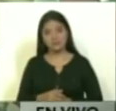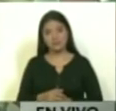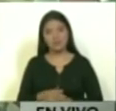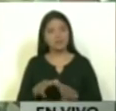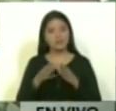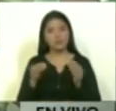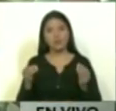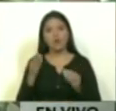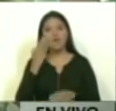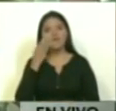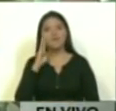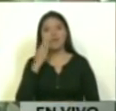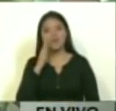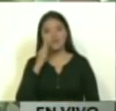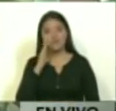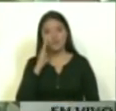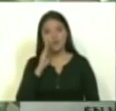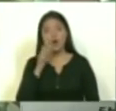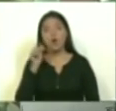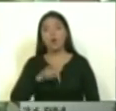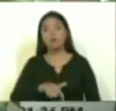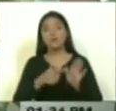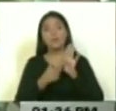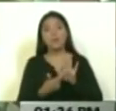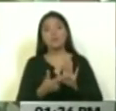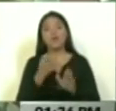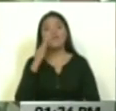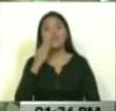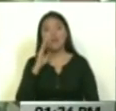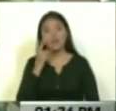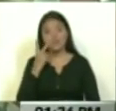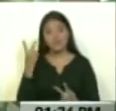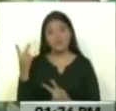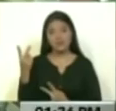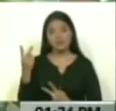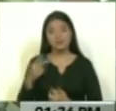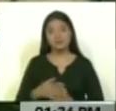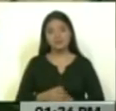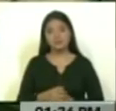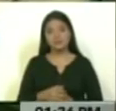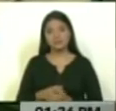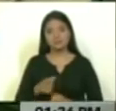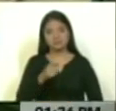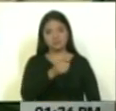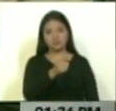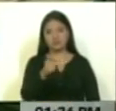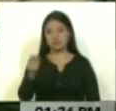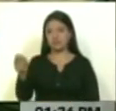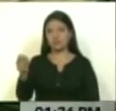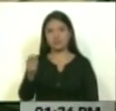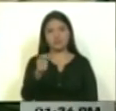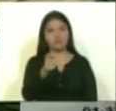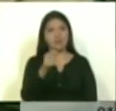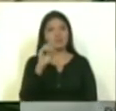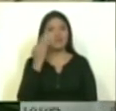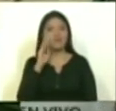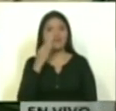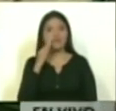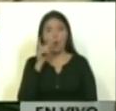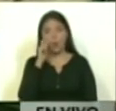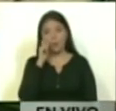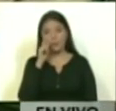es Facebook. Estamos transmitiendo por Facebook Live. Ahí está, mira, el operador de Facebook Live. El